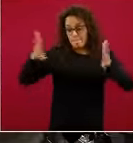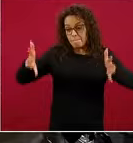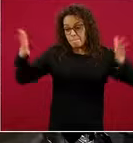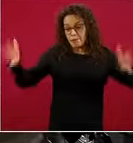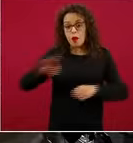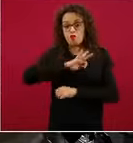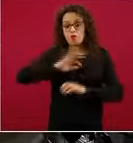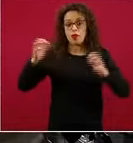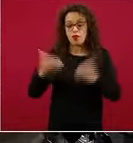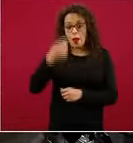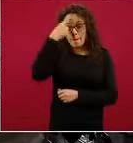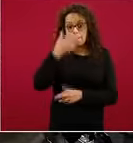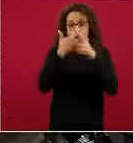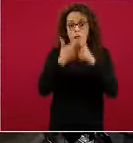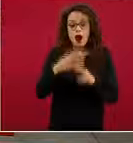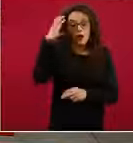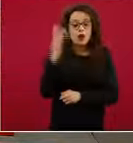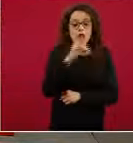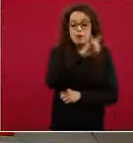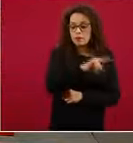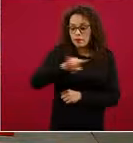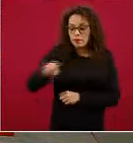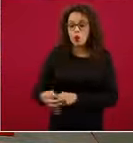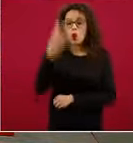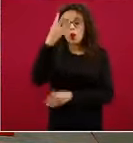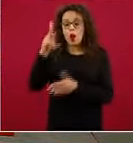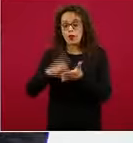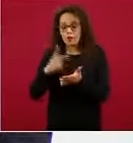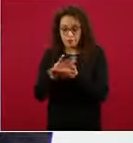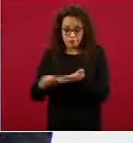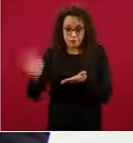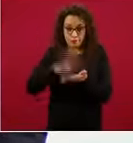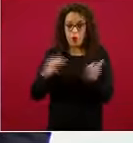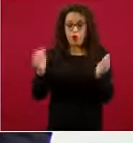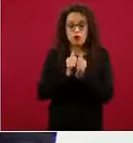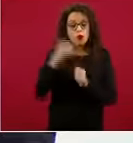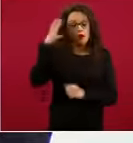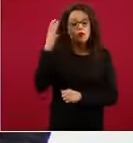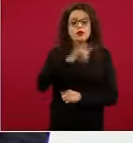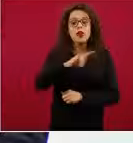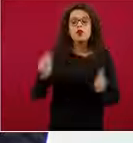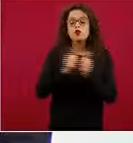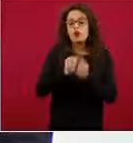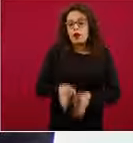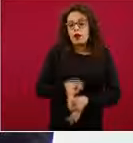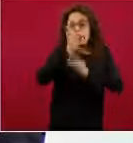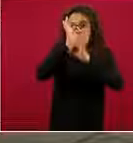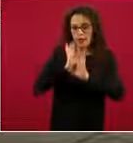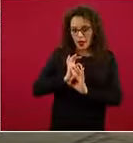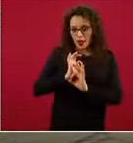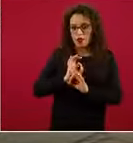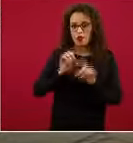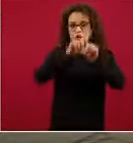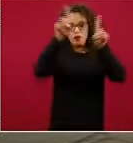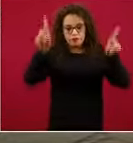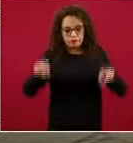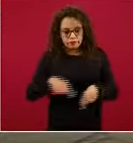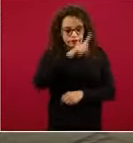en camas, 4 veces en camas con ventilador, y esto es no solo camas, sino ventiladores, monitores,